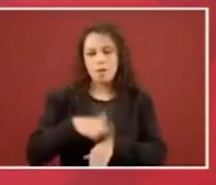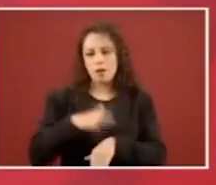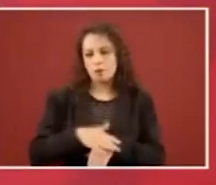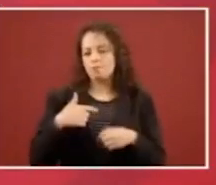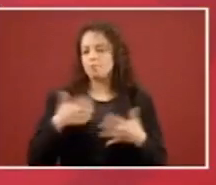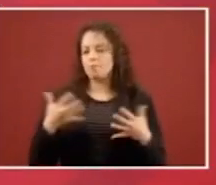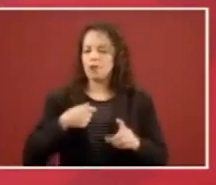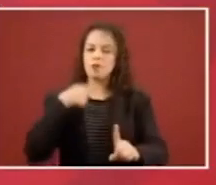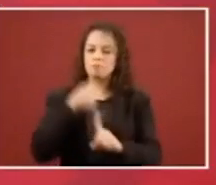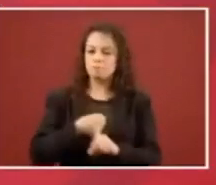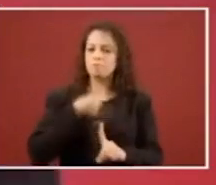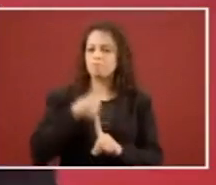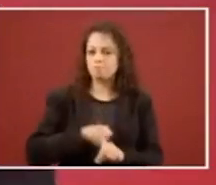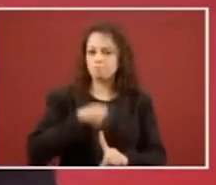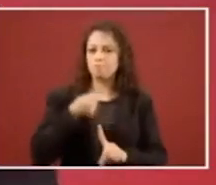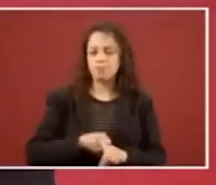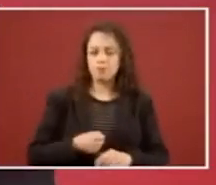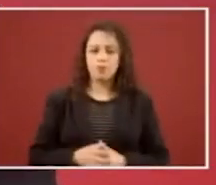tiempo